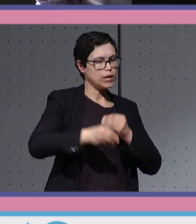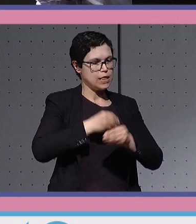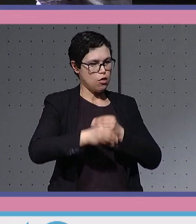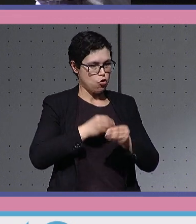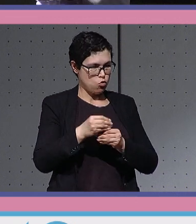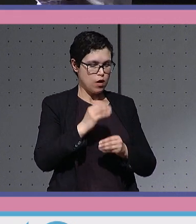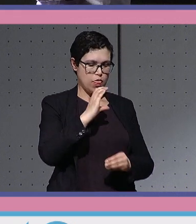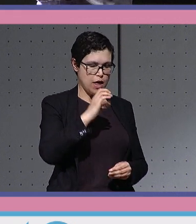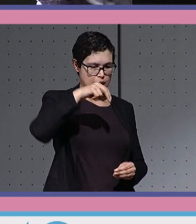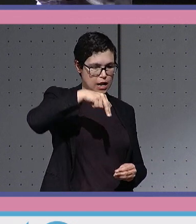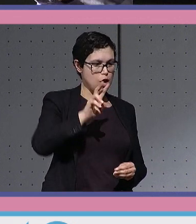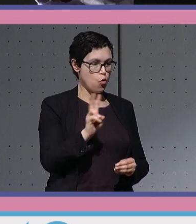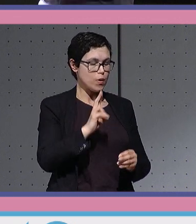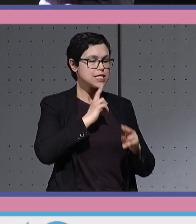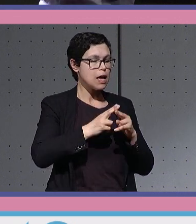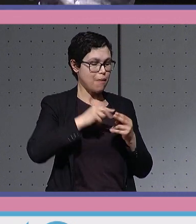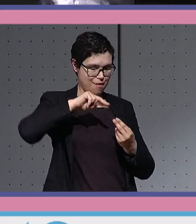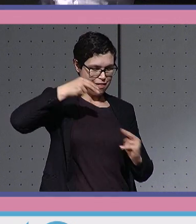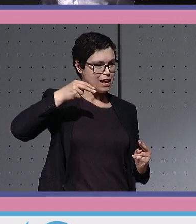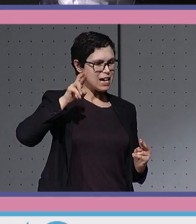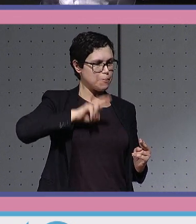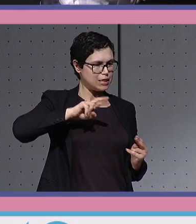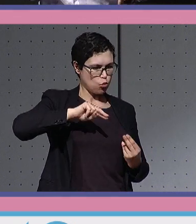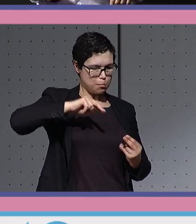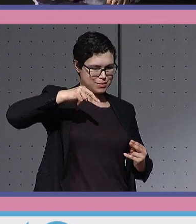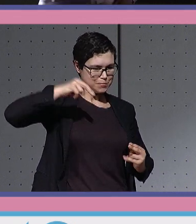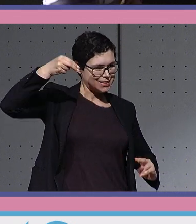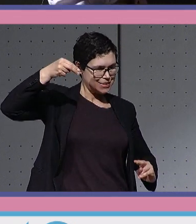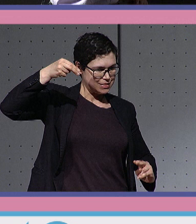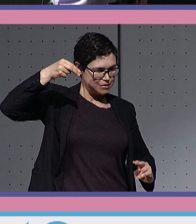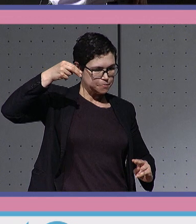CNVs, hojas repetidas, pero puede ser en cualquier parte del genoma.